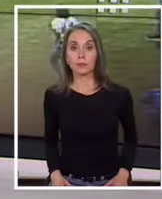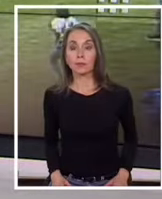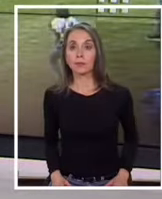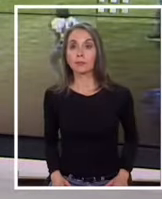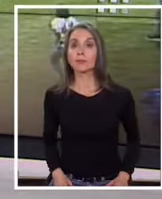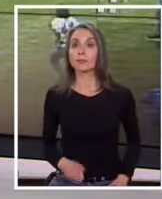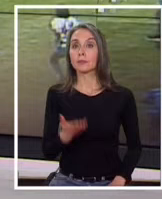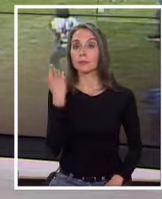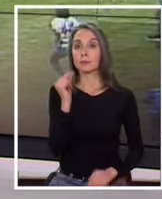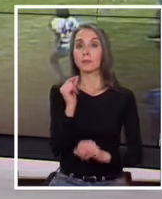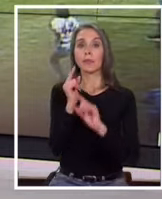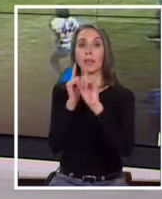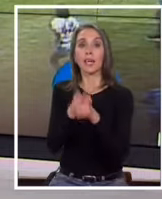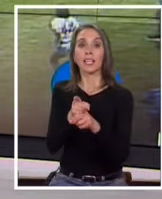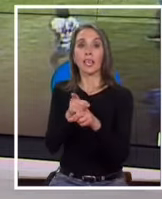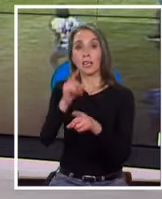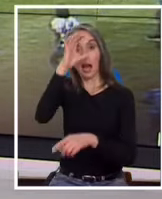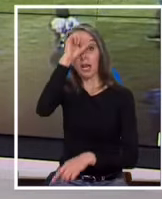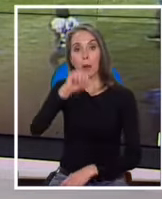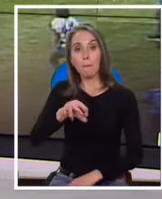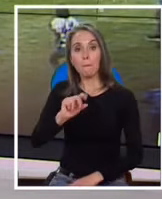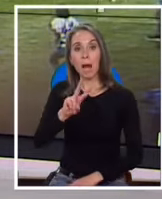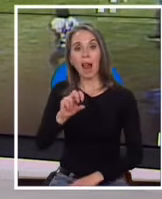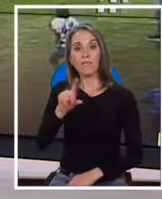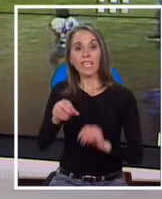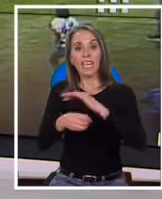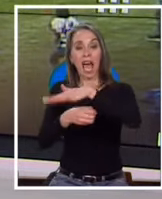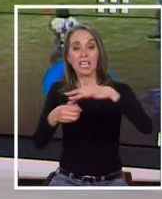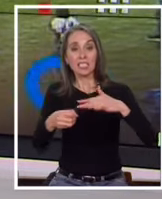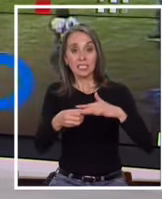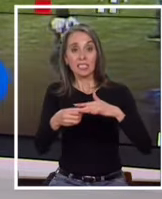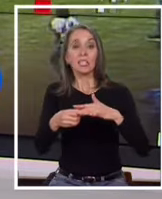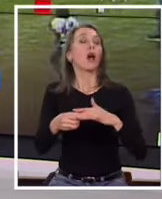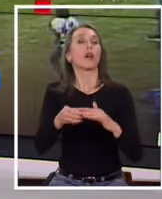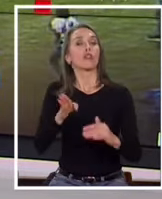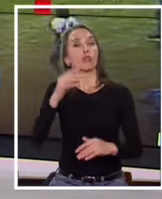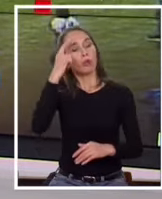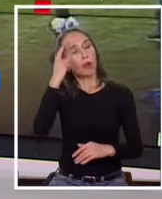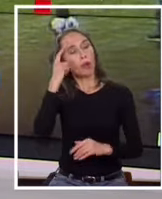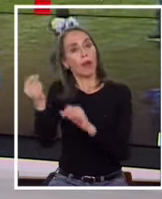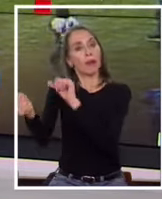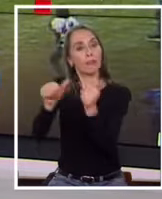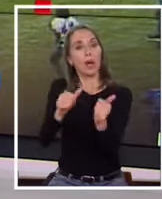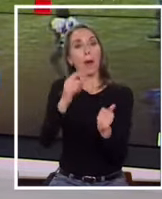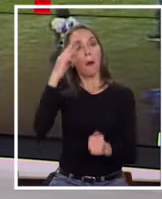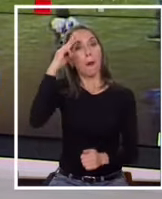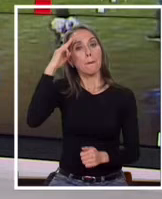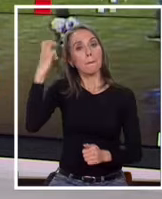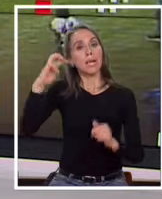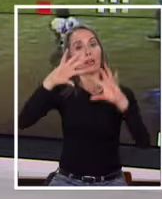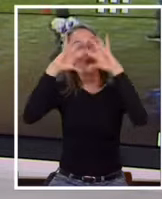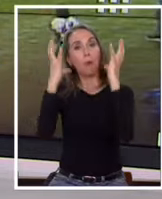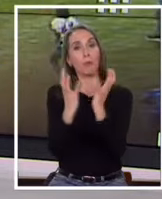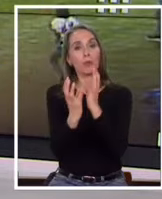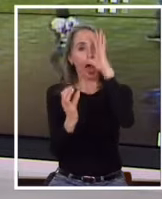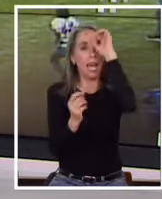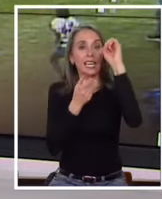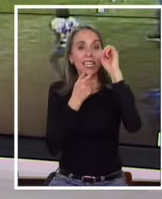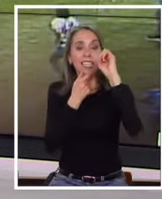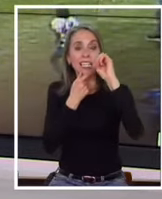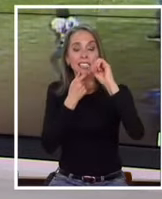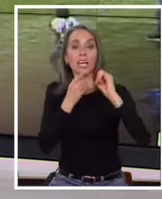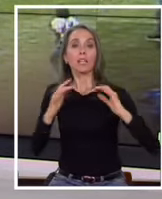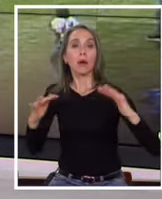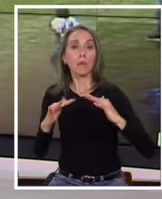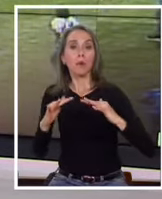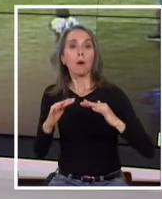Las heridas de la Guerra de las Malvinas aún estaban lejos de sanar cuando en el Mundial de México 1986 un partido entre Argentina e Inglaterra elevó la